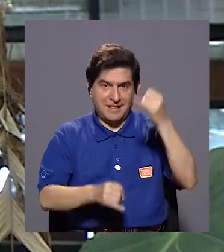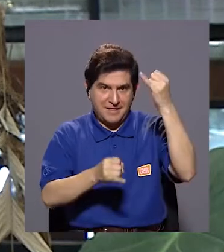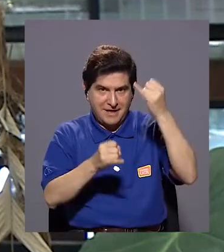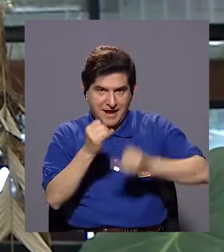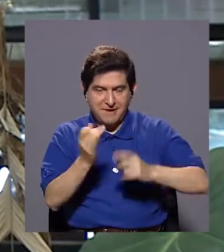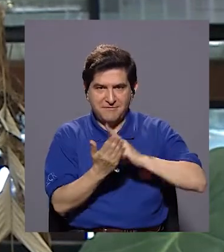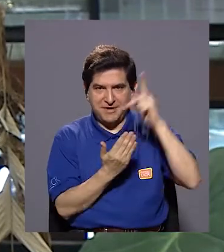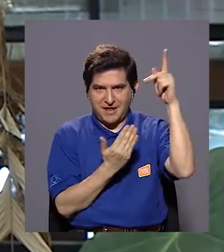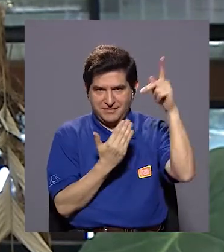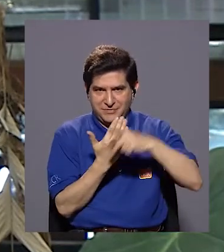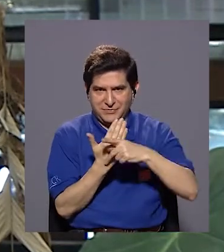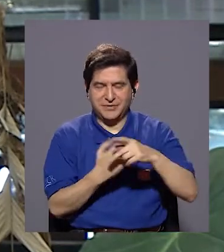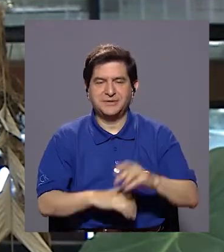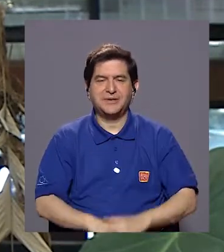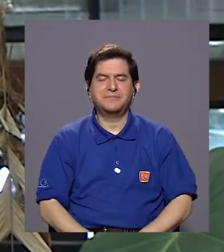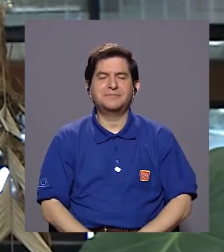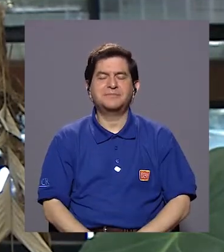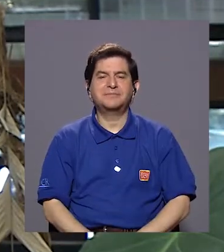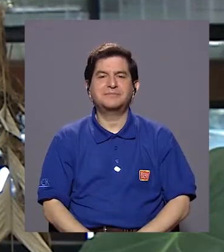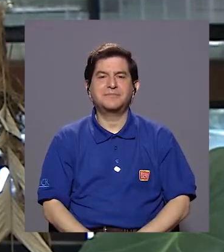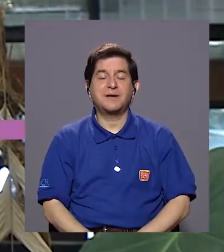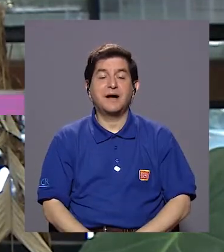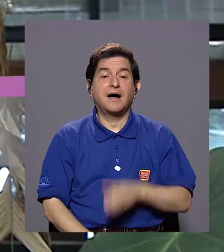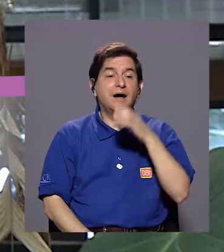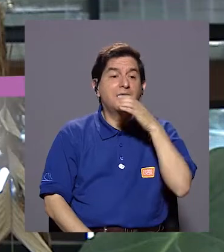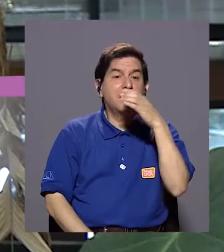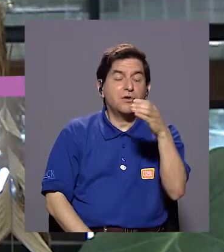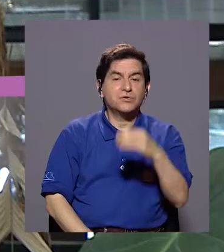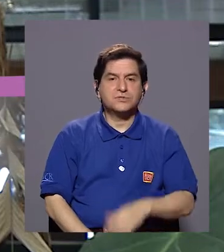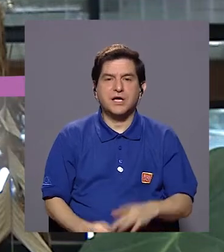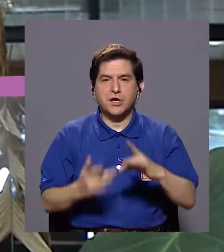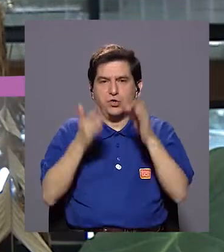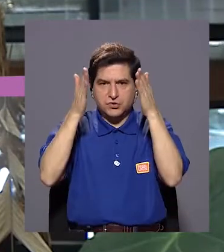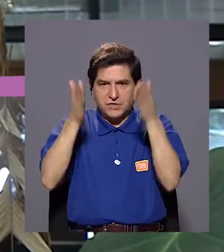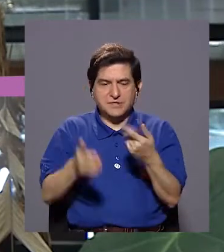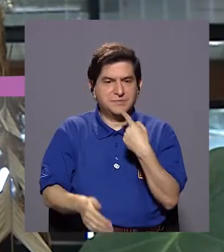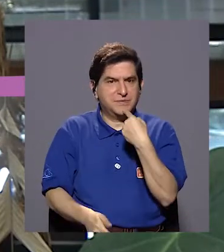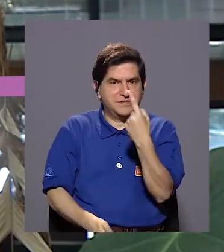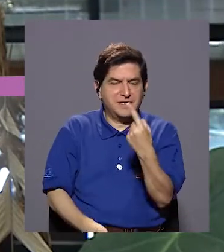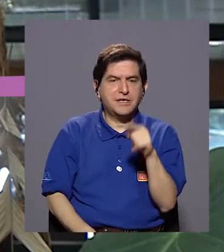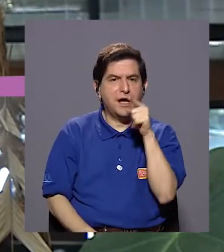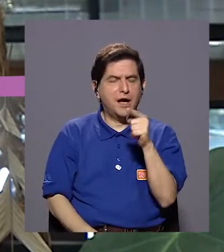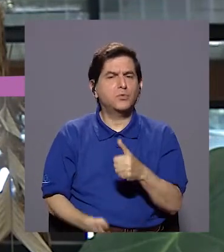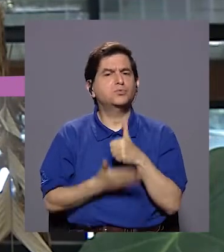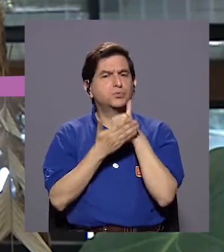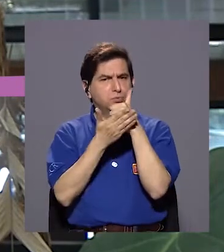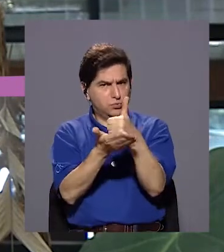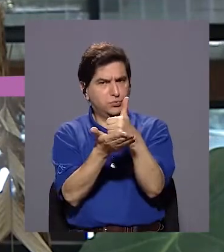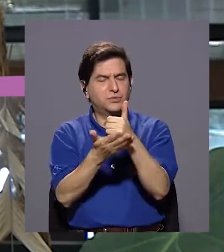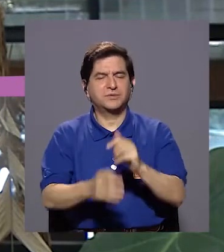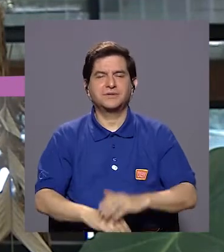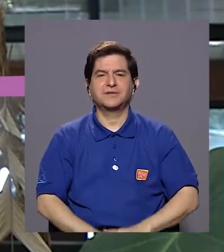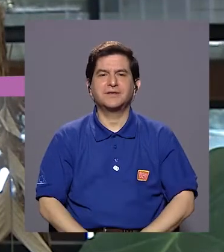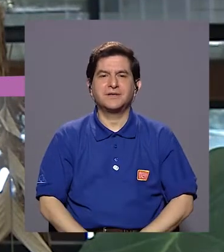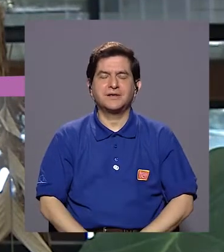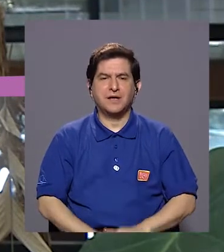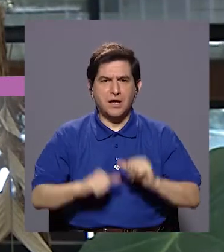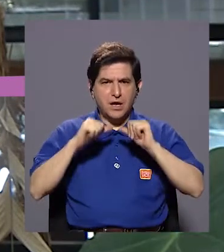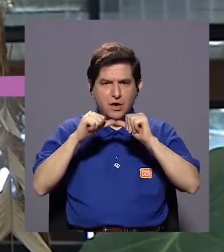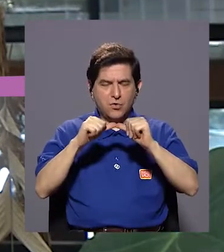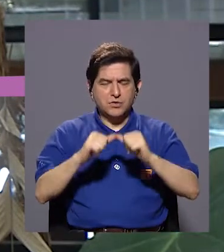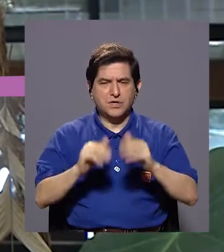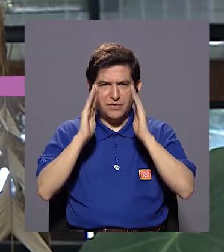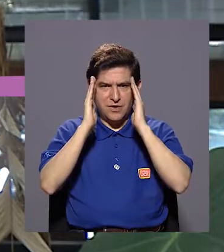Hemos llegado al final de nuestro programa. Esperamos que las recomendaciones de nuestra especialista les sean de gran utilidad.